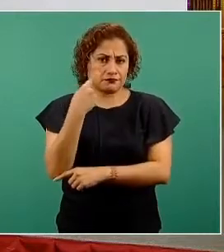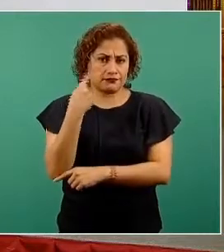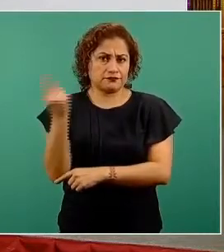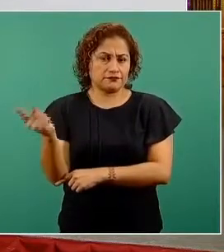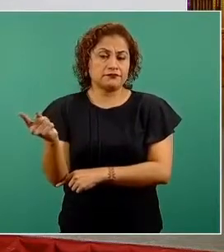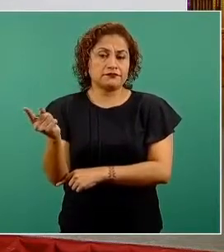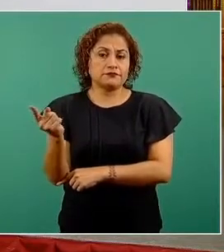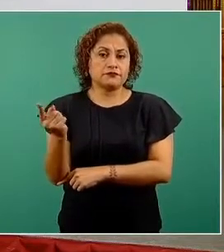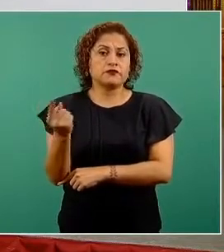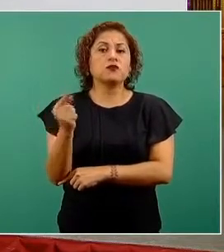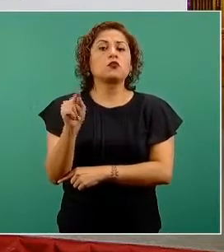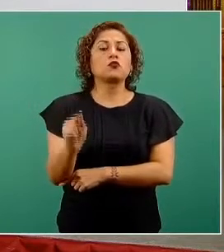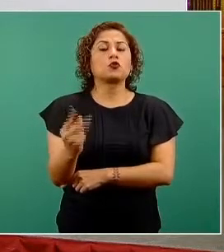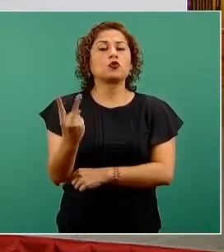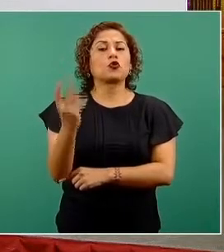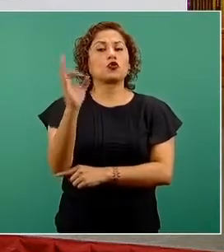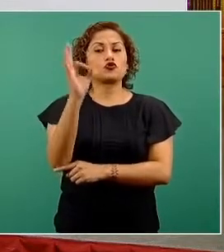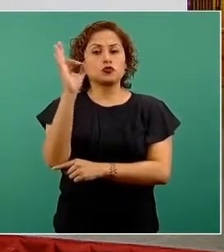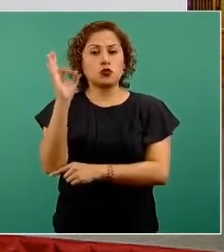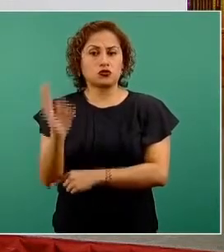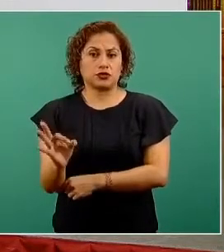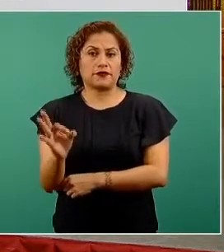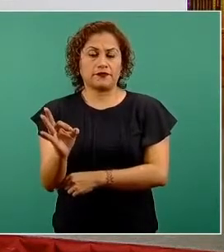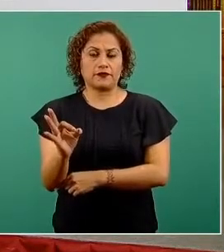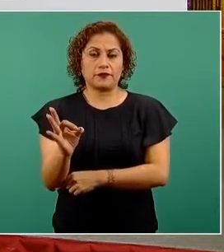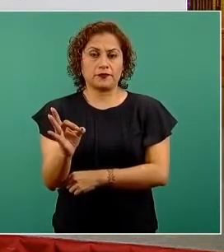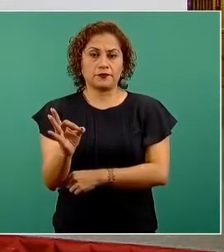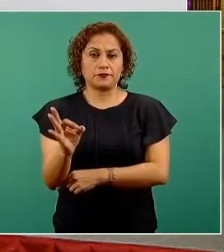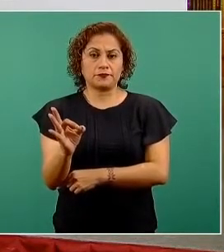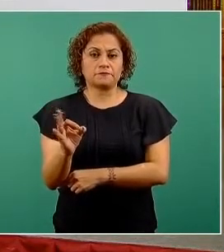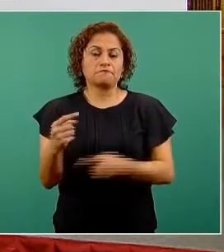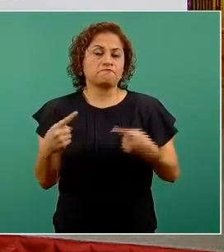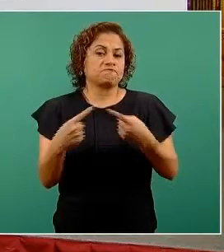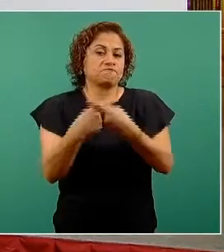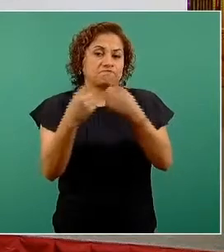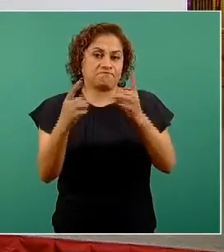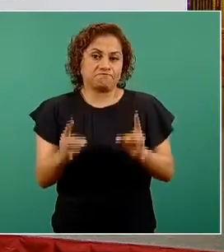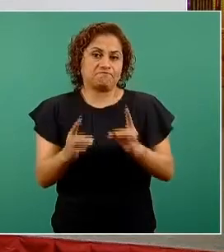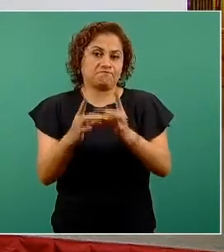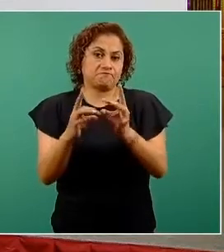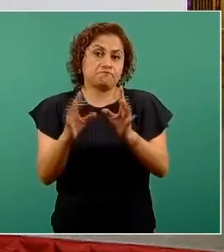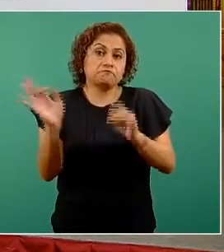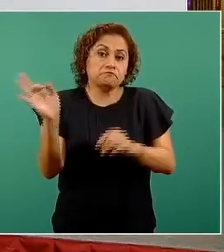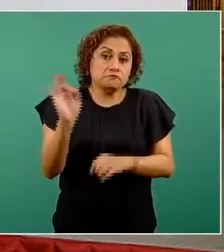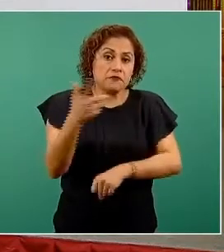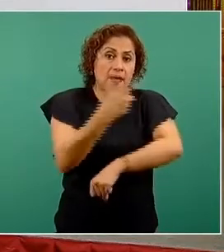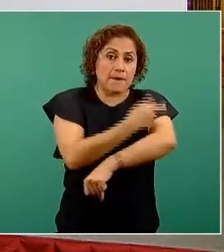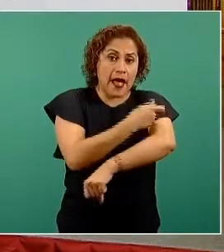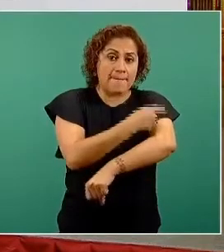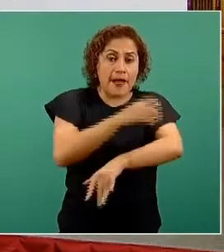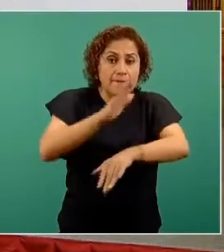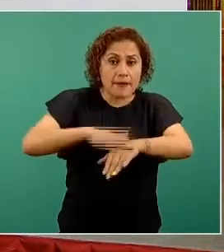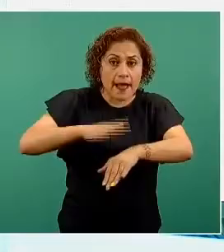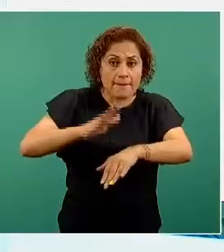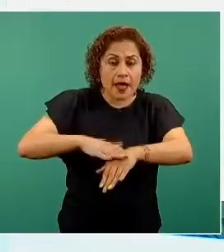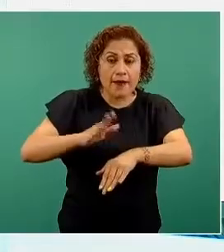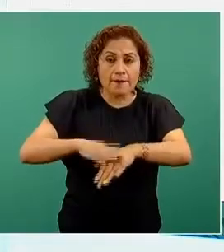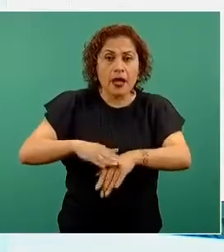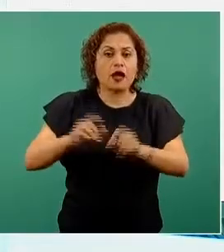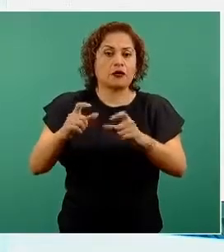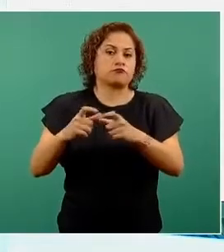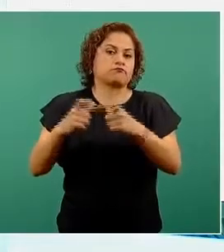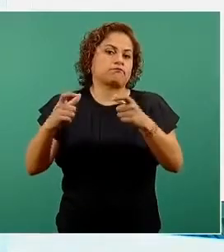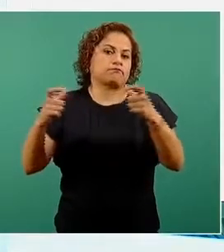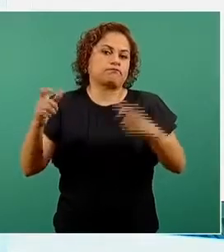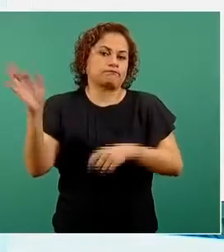proporción, 0.2% de las dosis aplicadas. El número, desde luego, va a ir aumentando en la medida en que tengamos más